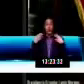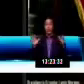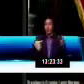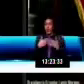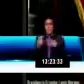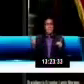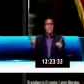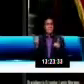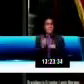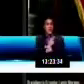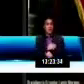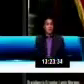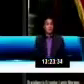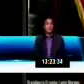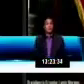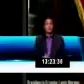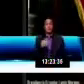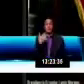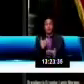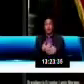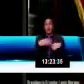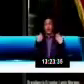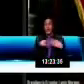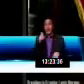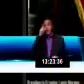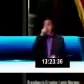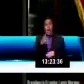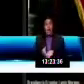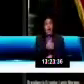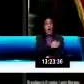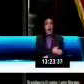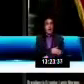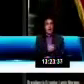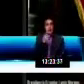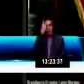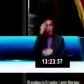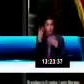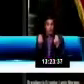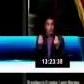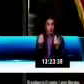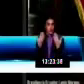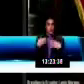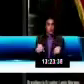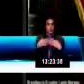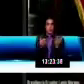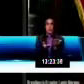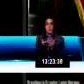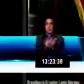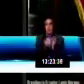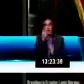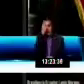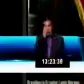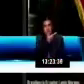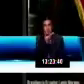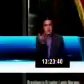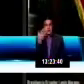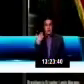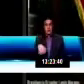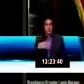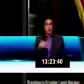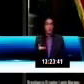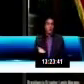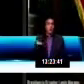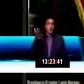escenario. Un escenario económico terrible que nos dejaron sobreendeudados, con un servicio de la deuda extraordinariamente